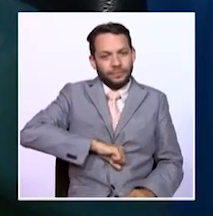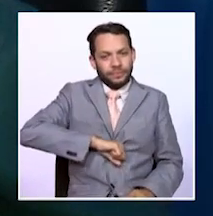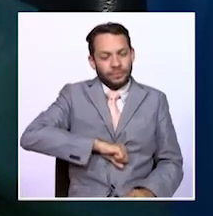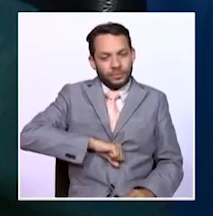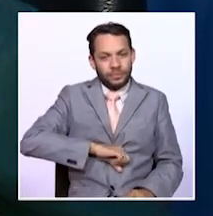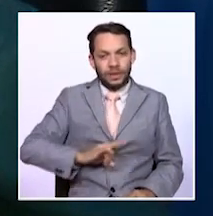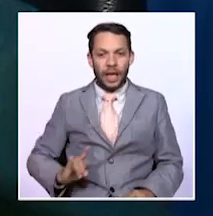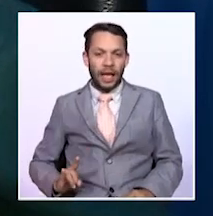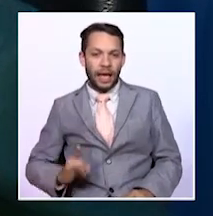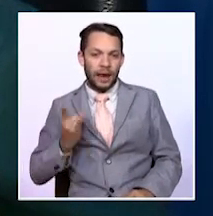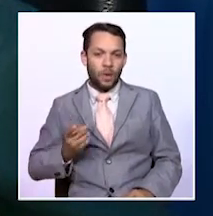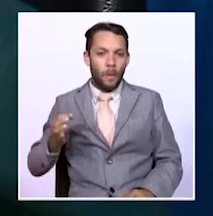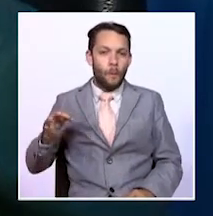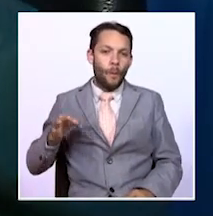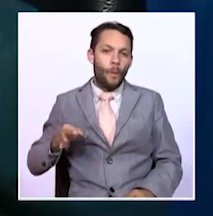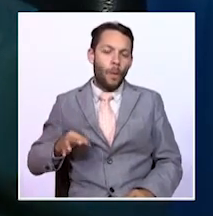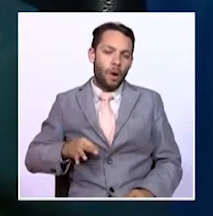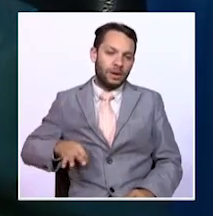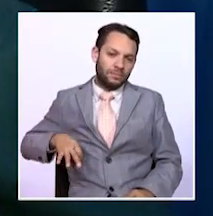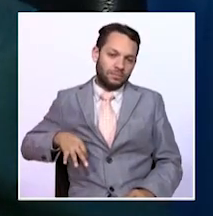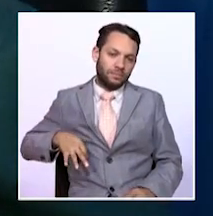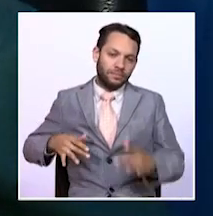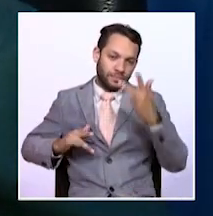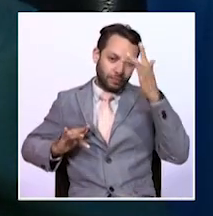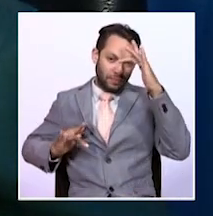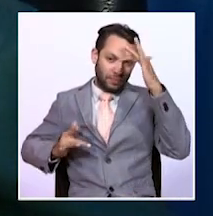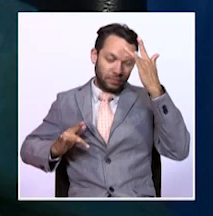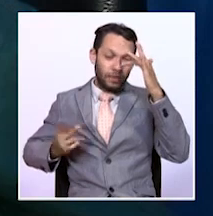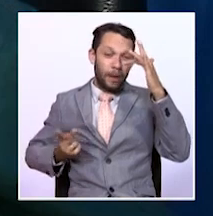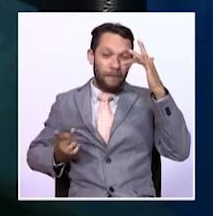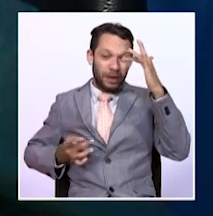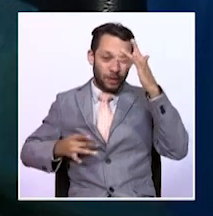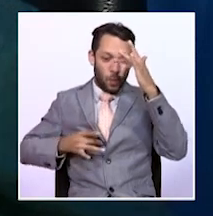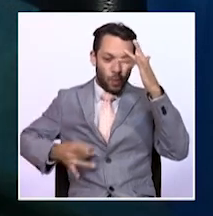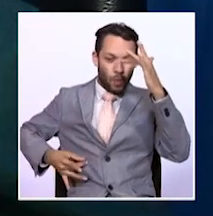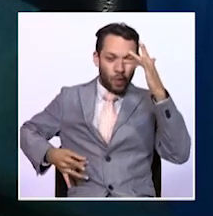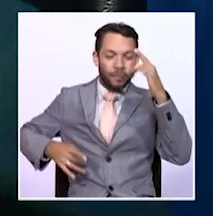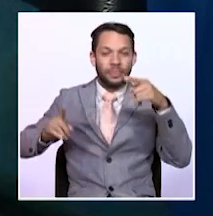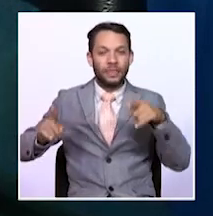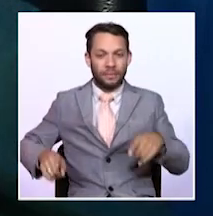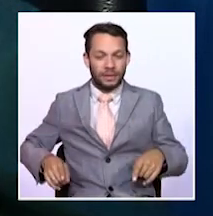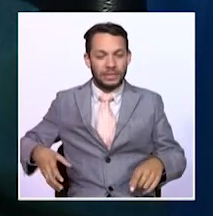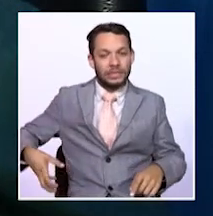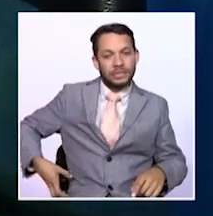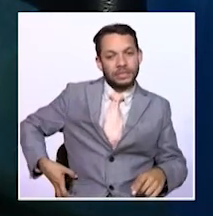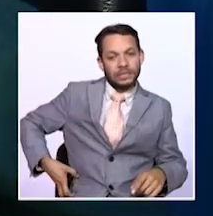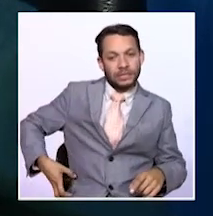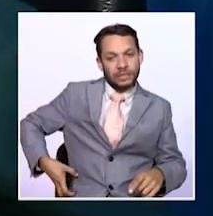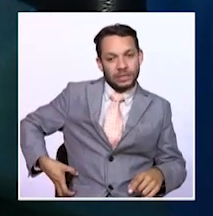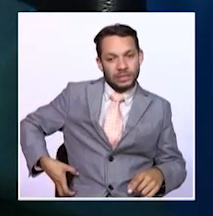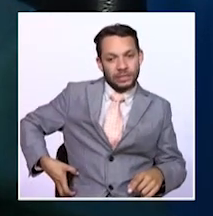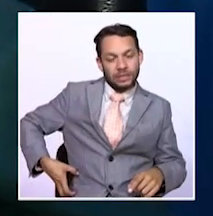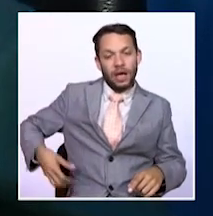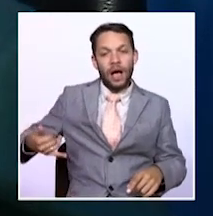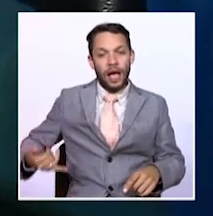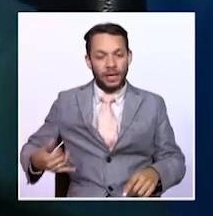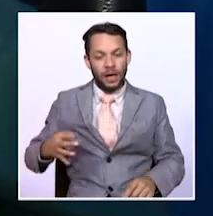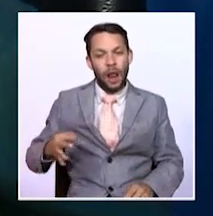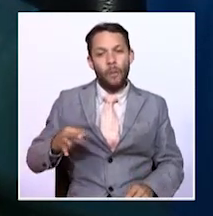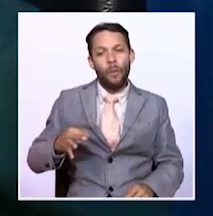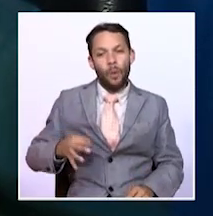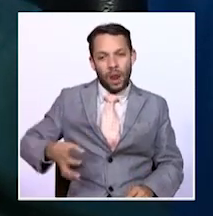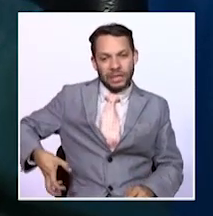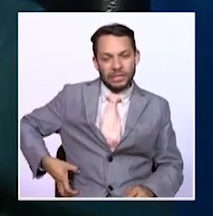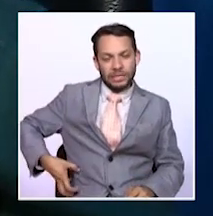que no haya cálculos dentro de la vesícula. También vemos con mucha frecuencia problemas renales de cálculos y de dilataciones